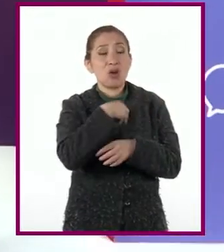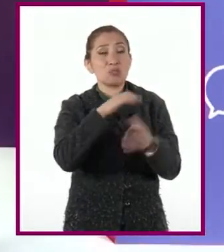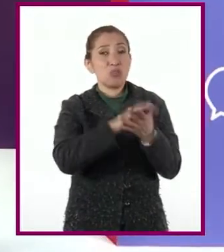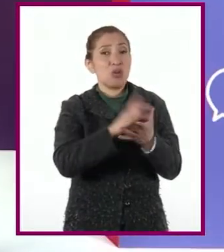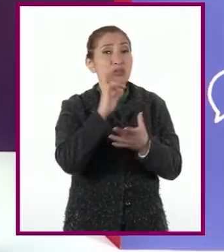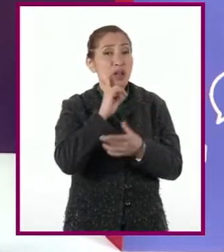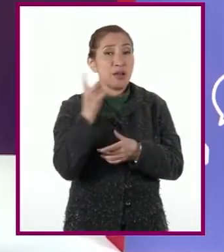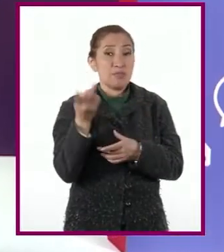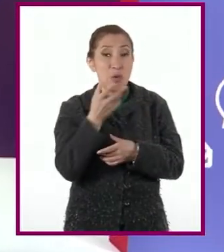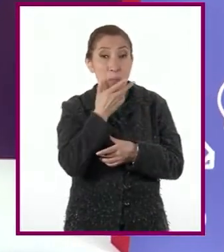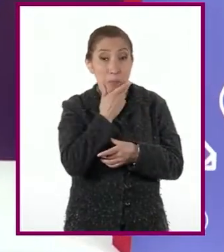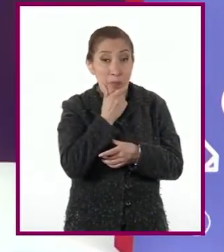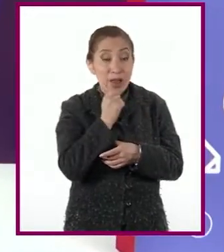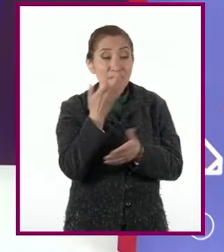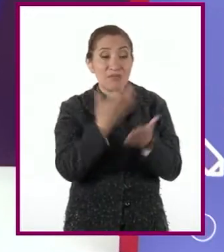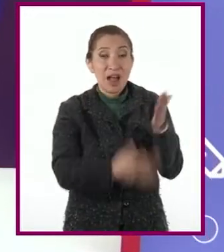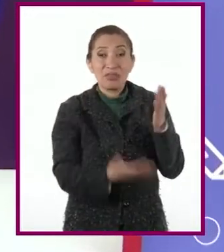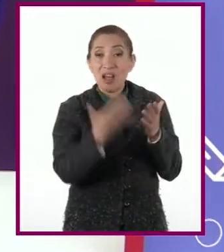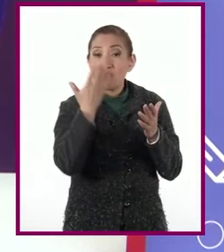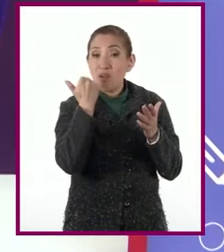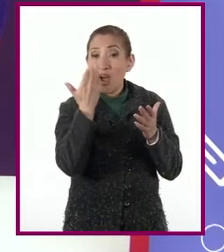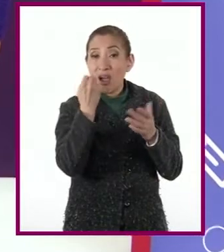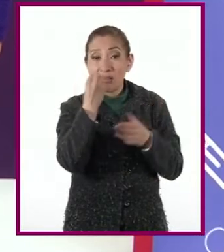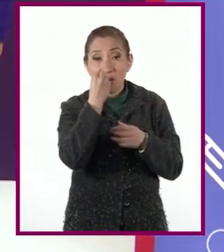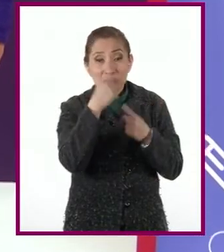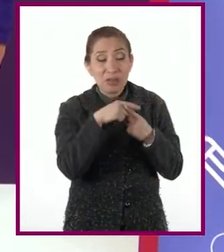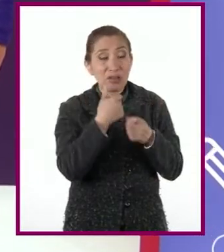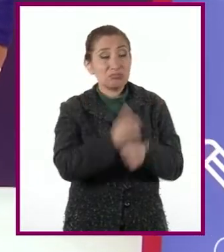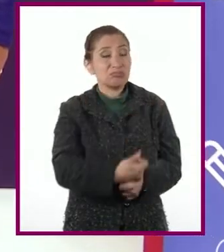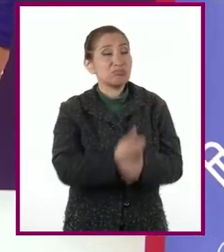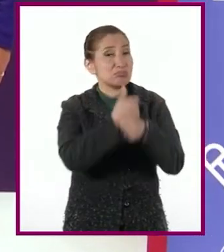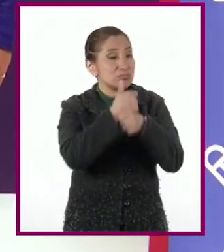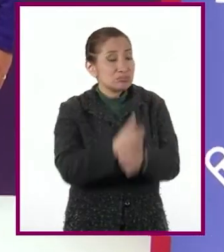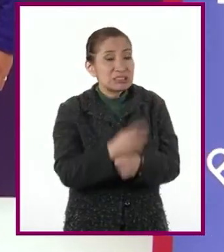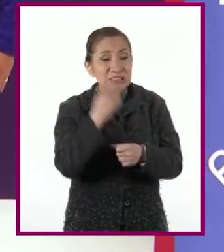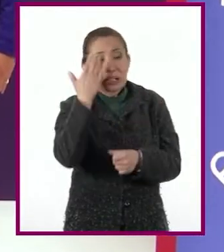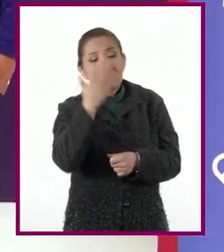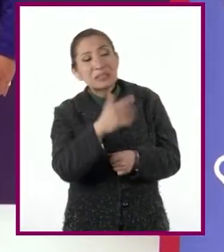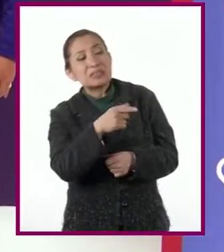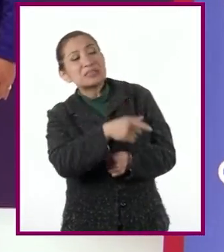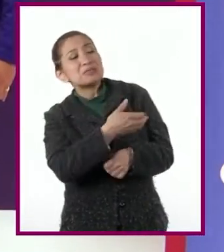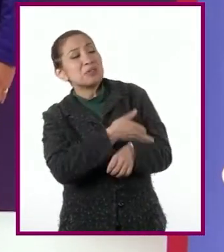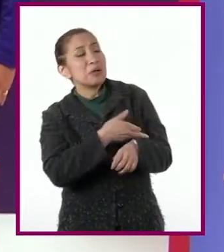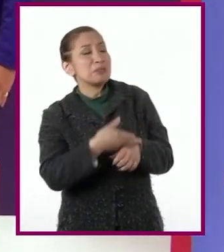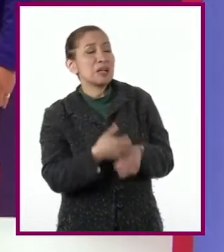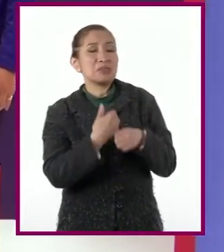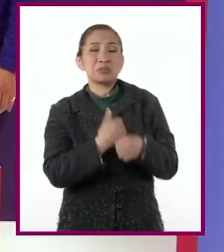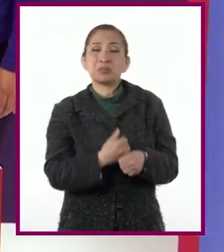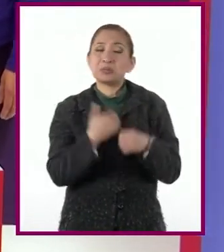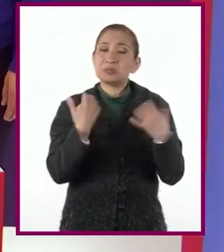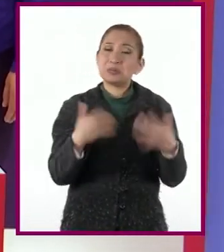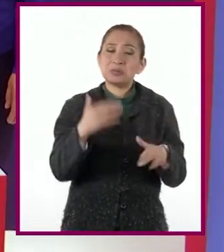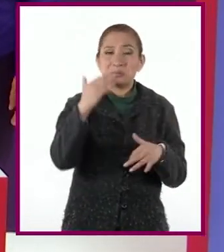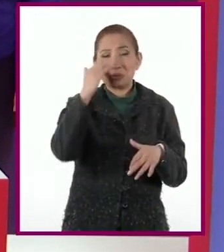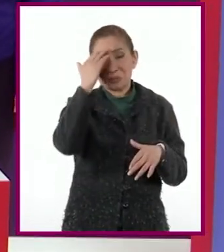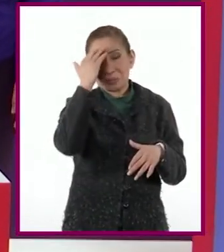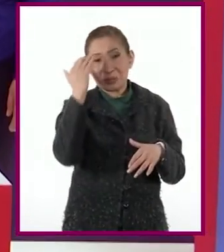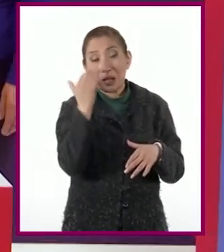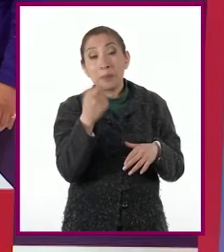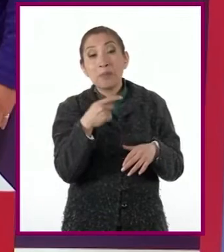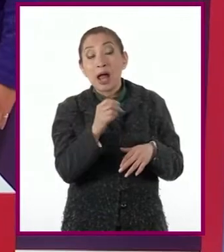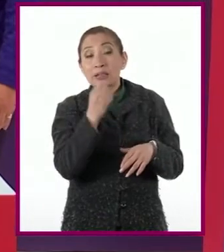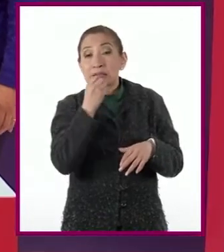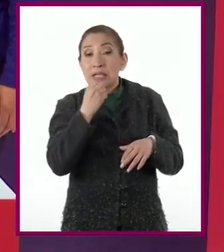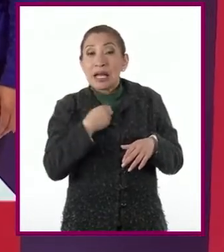su esposa. La falta de alimento y el dolor que le provocaba saber que su familia sufría. Pero aún